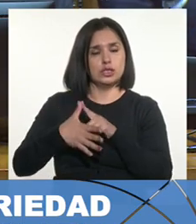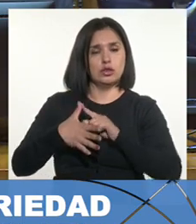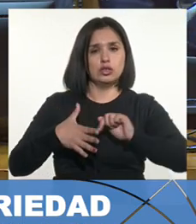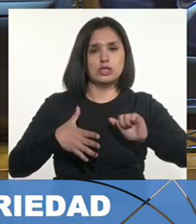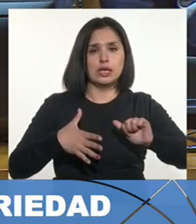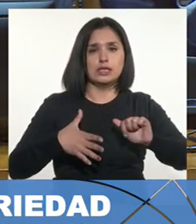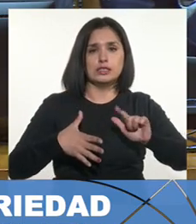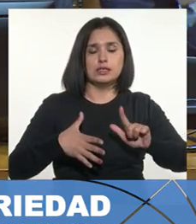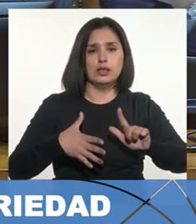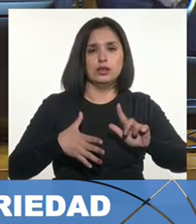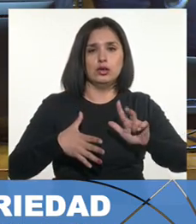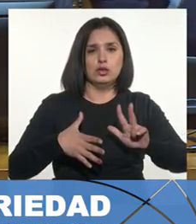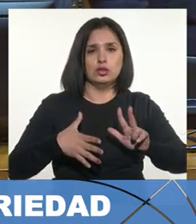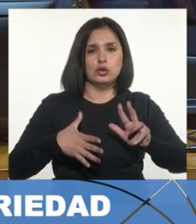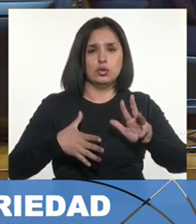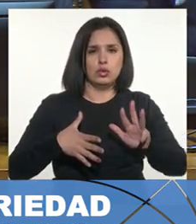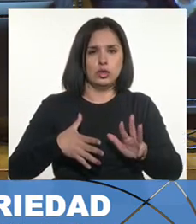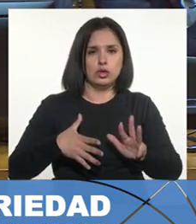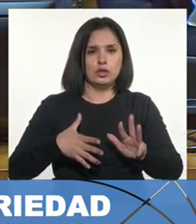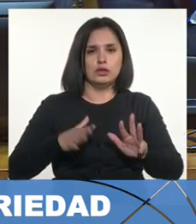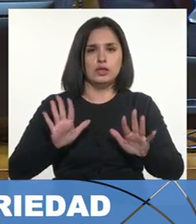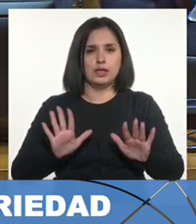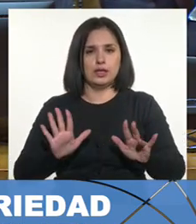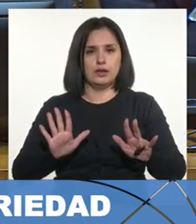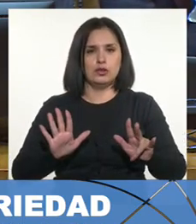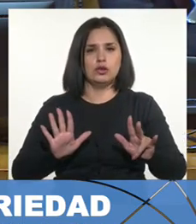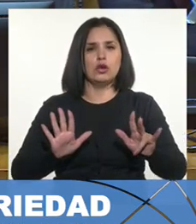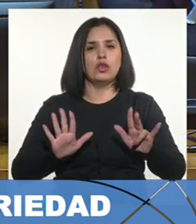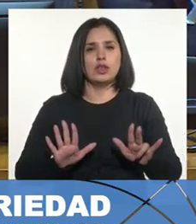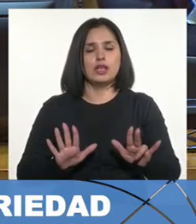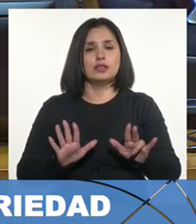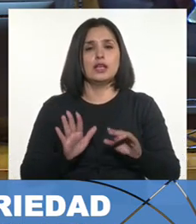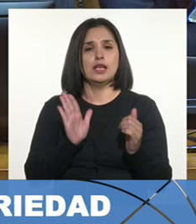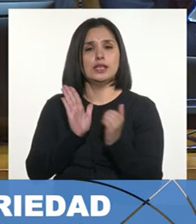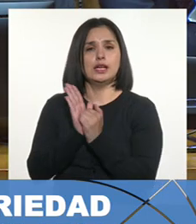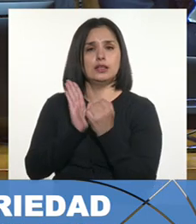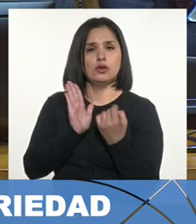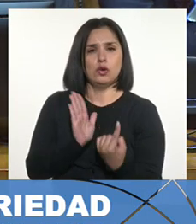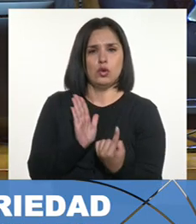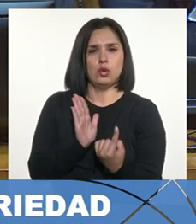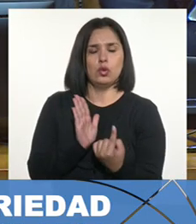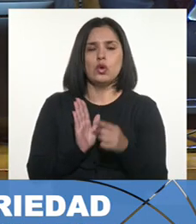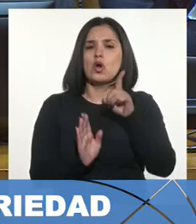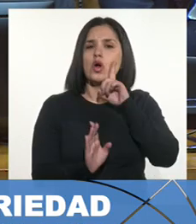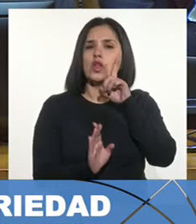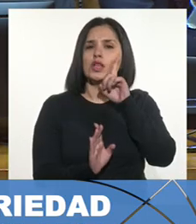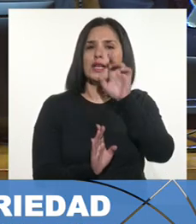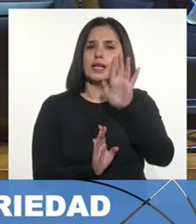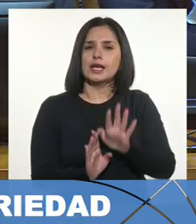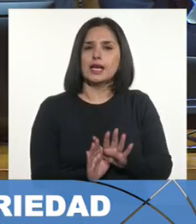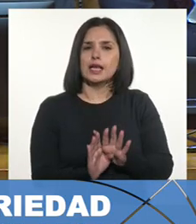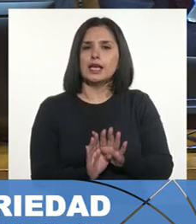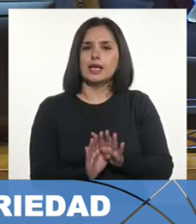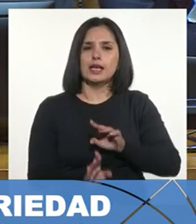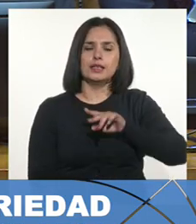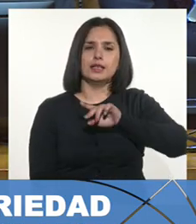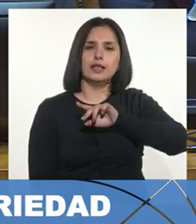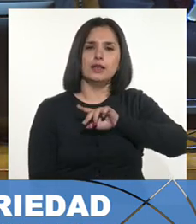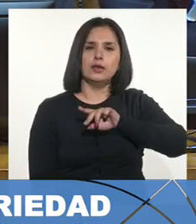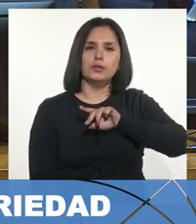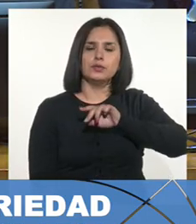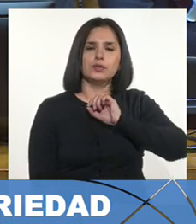7 8 y 10 del artículo 1 tienen el carácter de normas orgánicas constitucionales